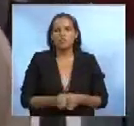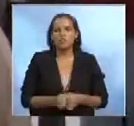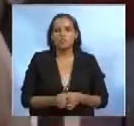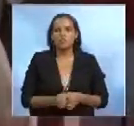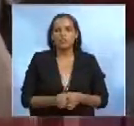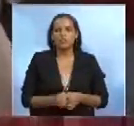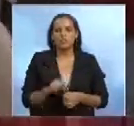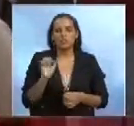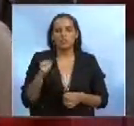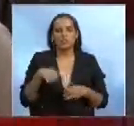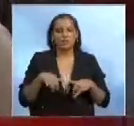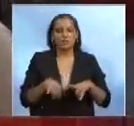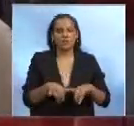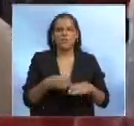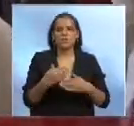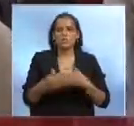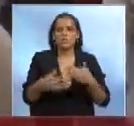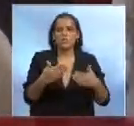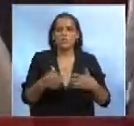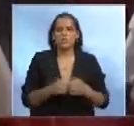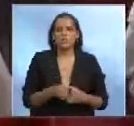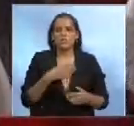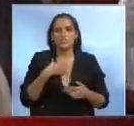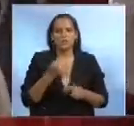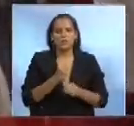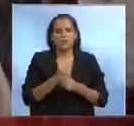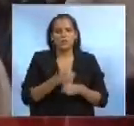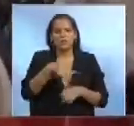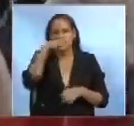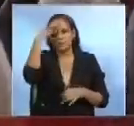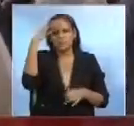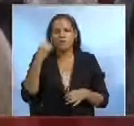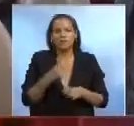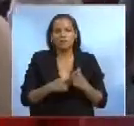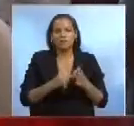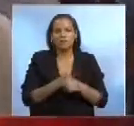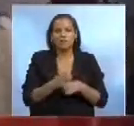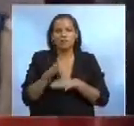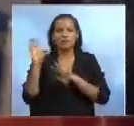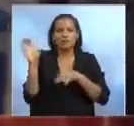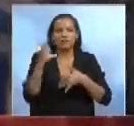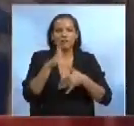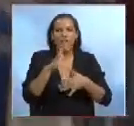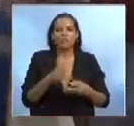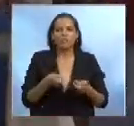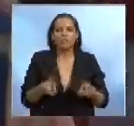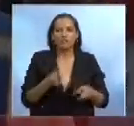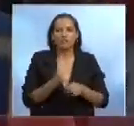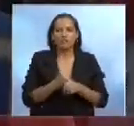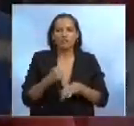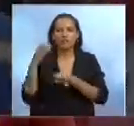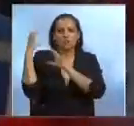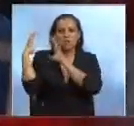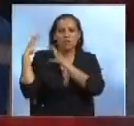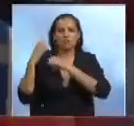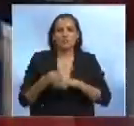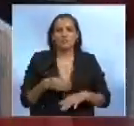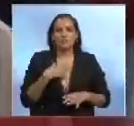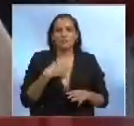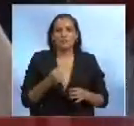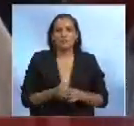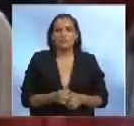y bueno, vamos a seguir adelante. Es un gran esfuerzo que hace el gobierno nacional en acción con el municipio. Creo que esta es la